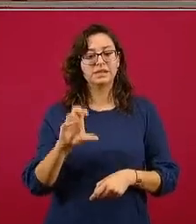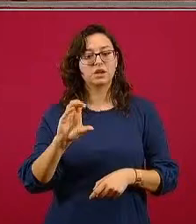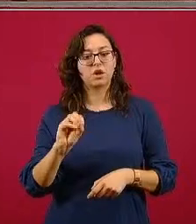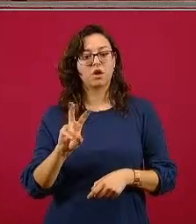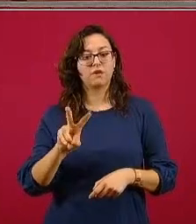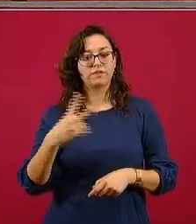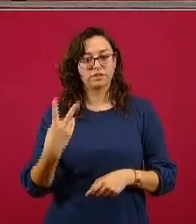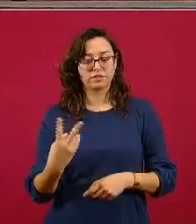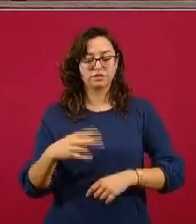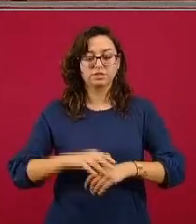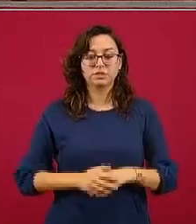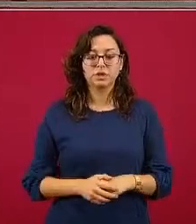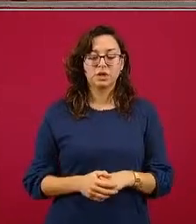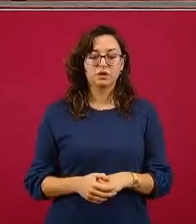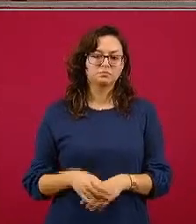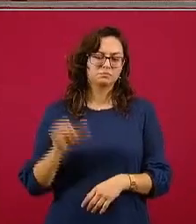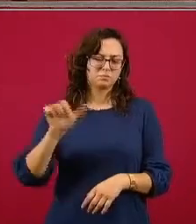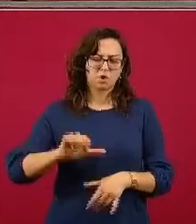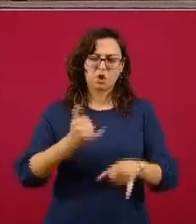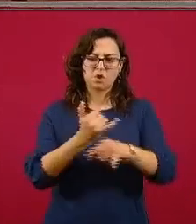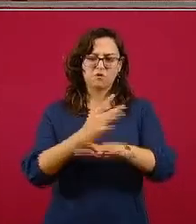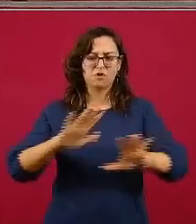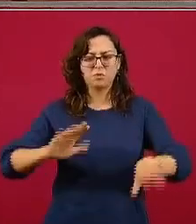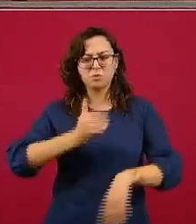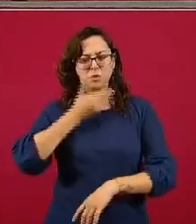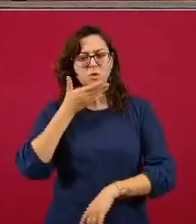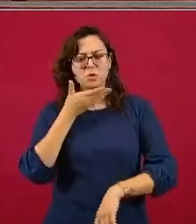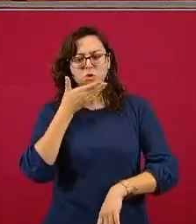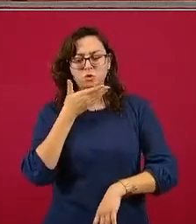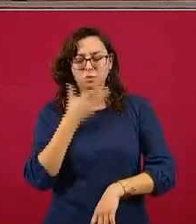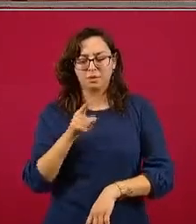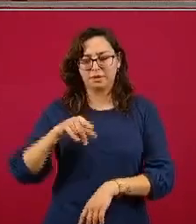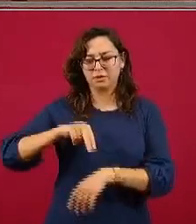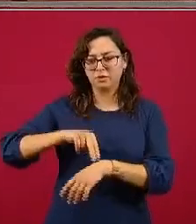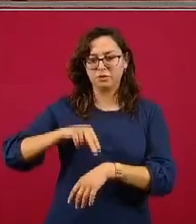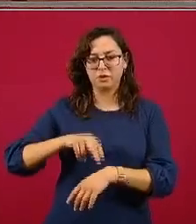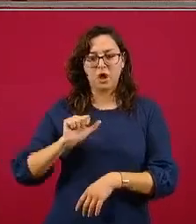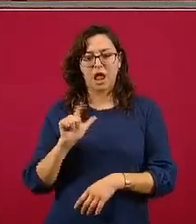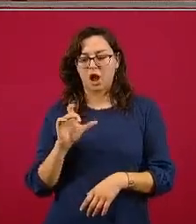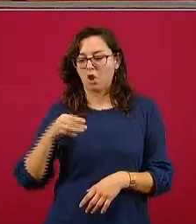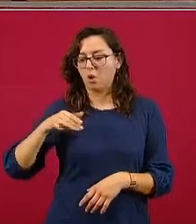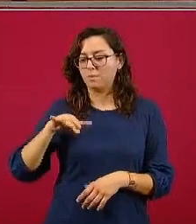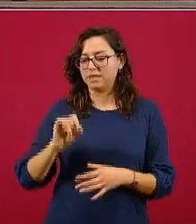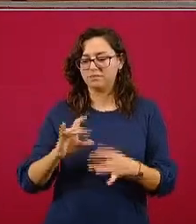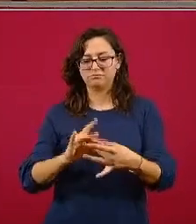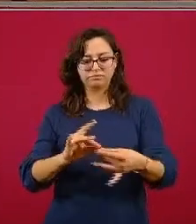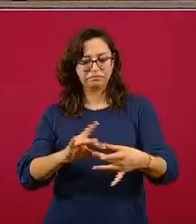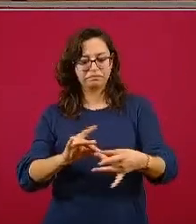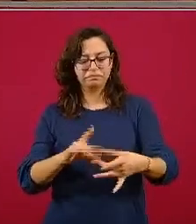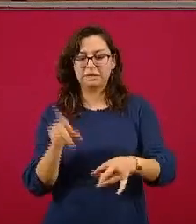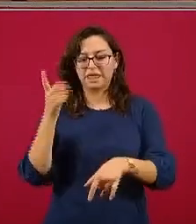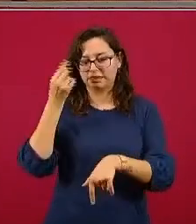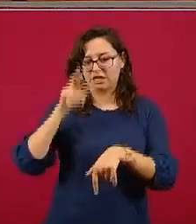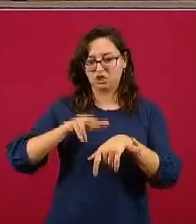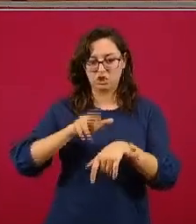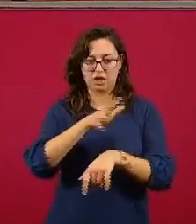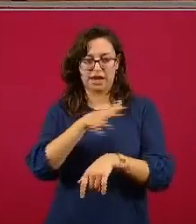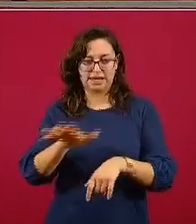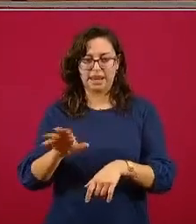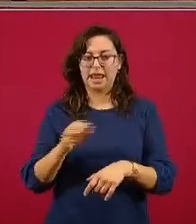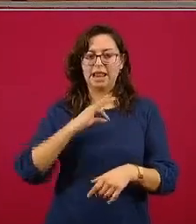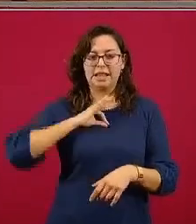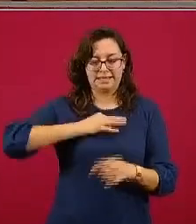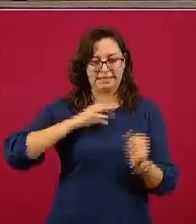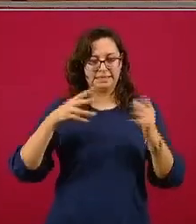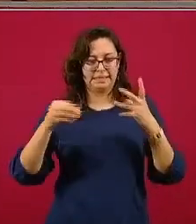Hoy, además del informe técnico que presentará el doctor José Luis Salomía, director general de epidemiología, vamos a tener a